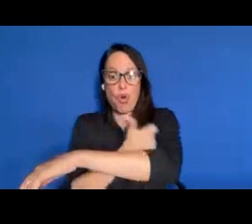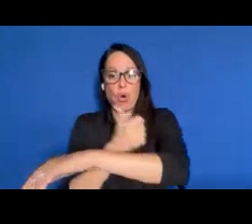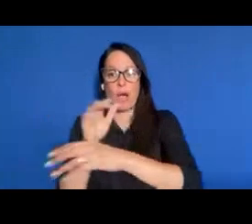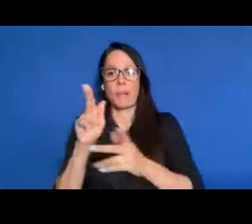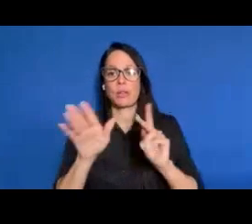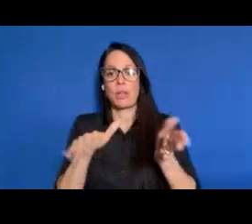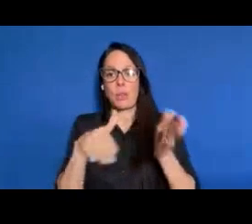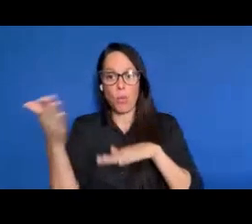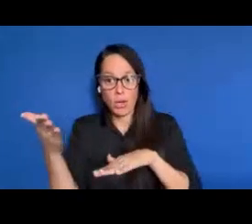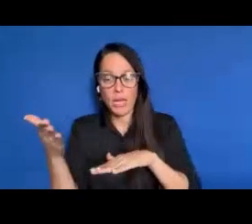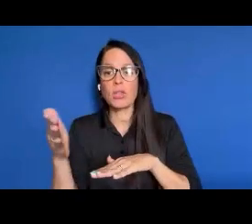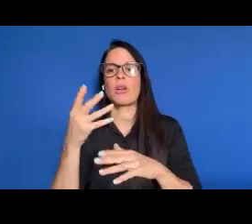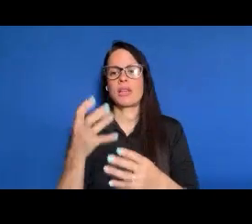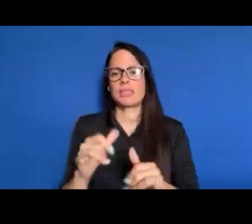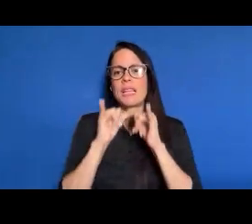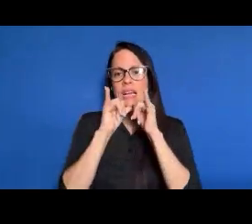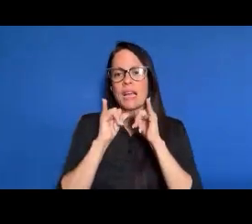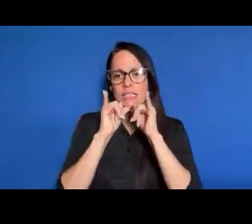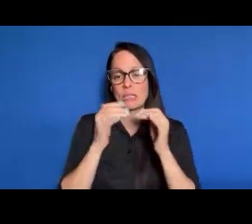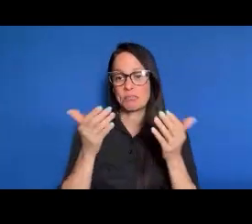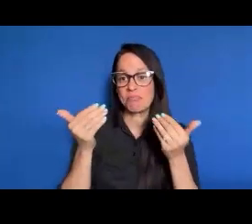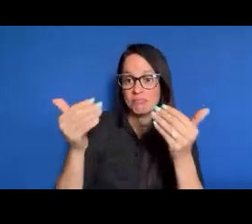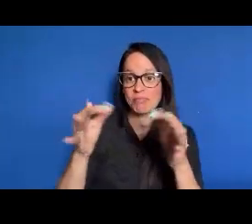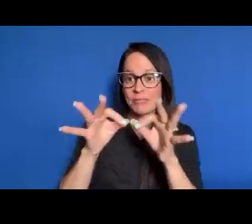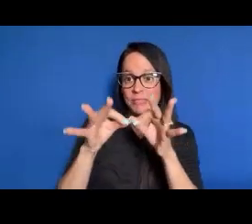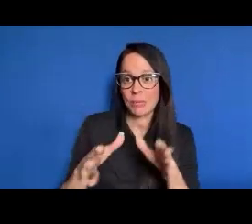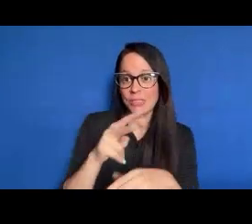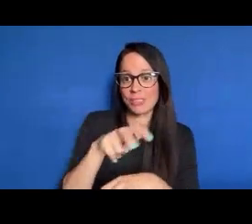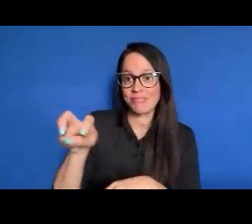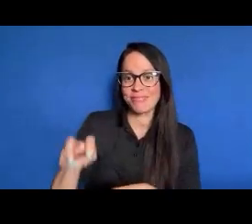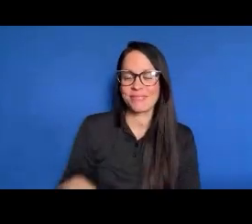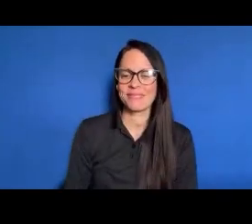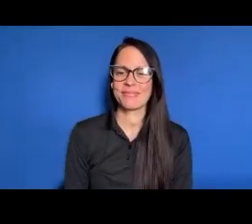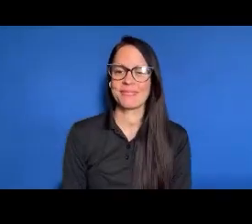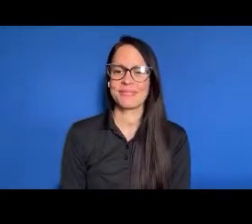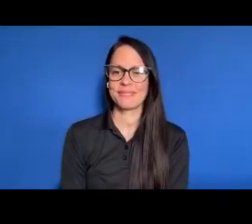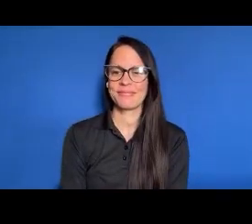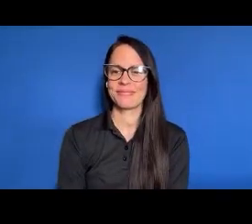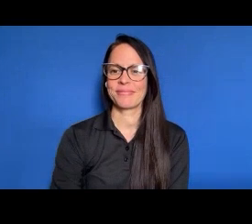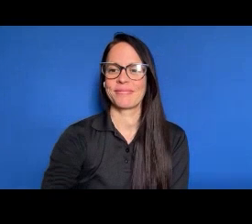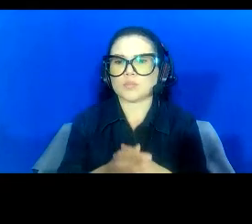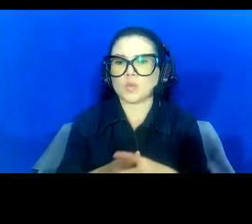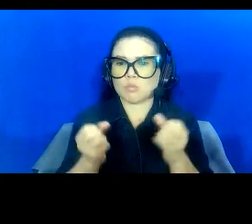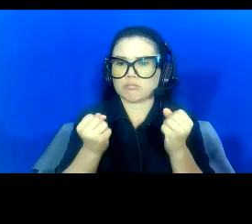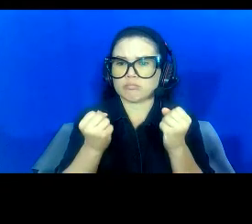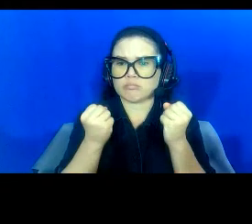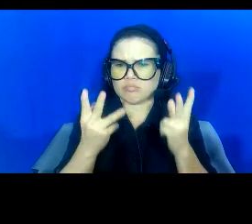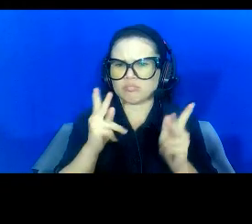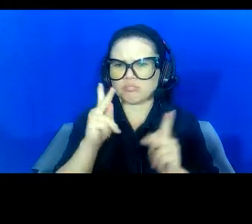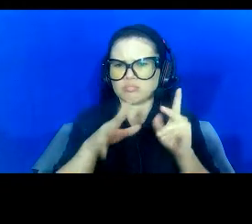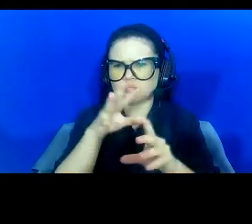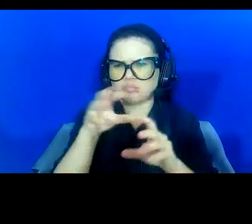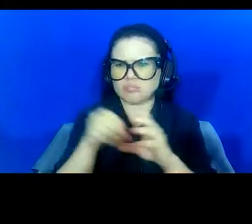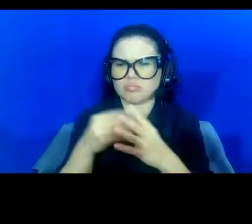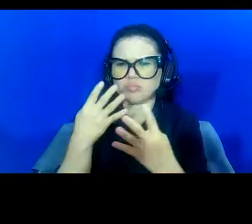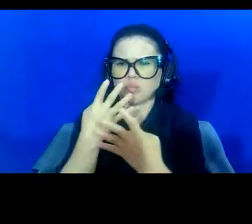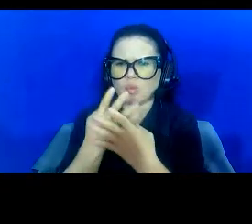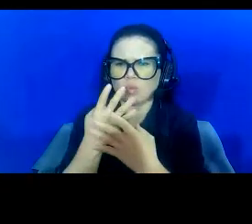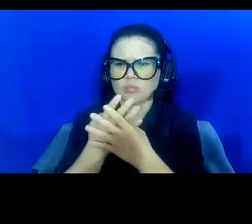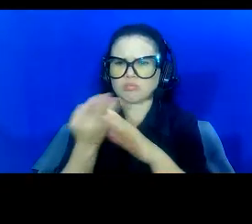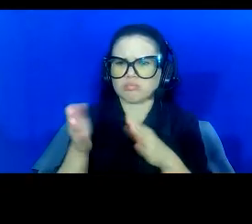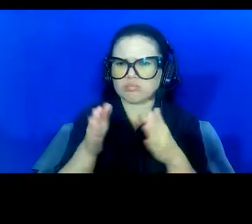muchos confinados, y me preocupa porque lamentablemente lo que funciona para esto lo sabemos, ¿verdad?, que es la buprenorfina o